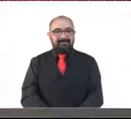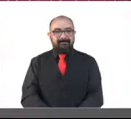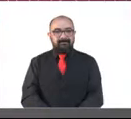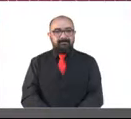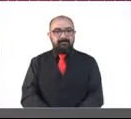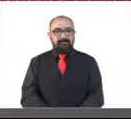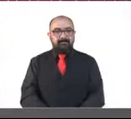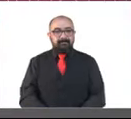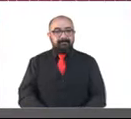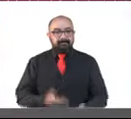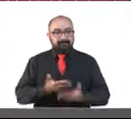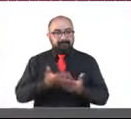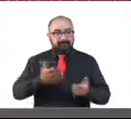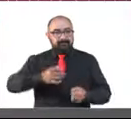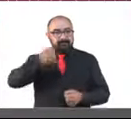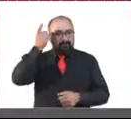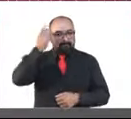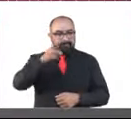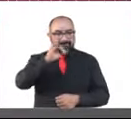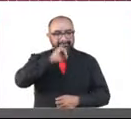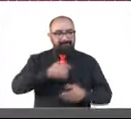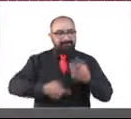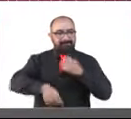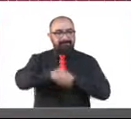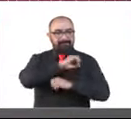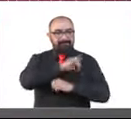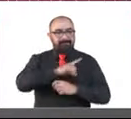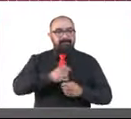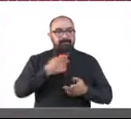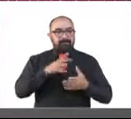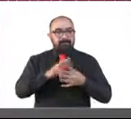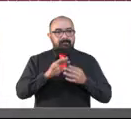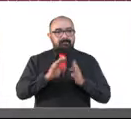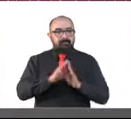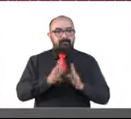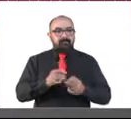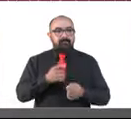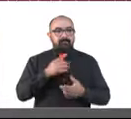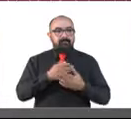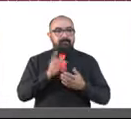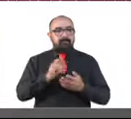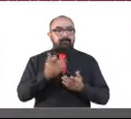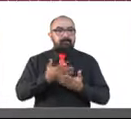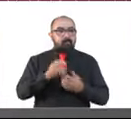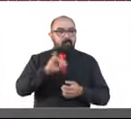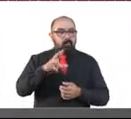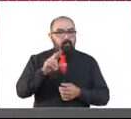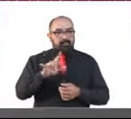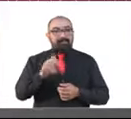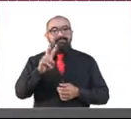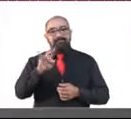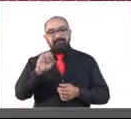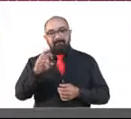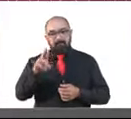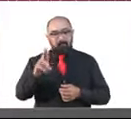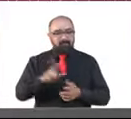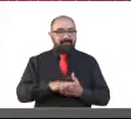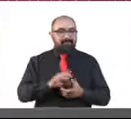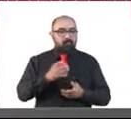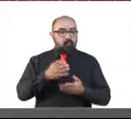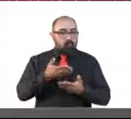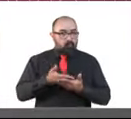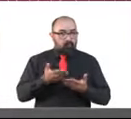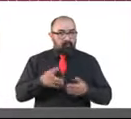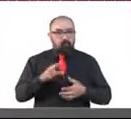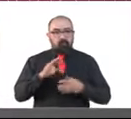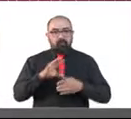Adelante, doctora, jefa de gobierno. Bueno, muchas gracias. Gracias, Julia. Gracias, Víctor, otro Víctor,